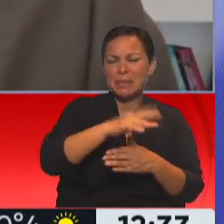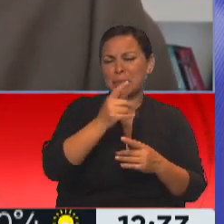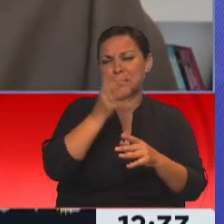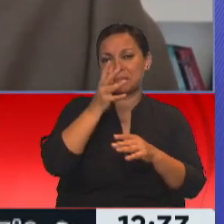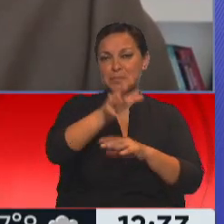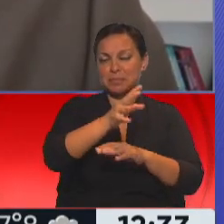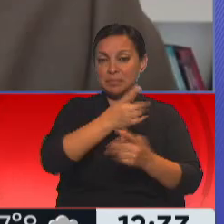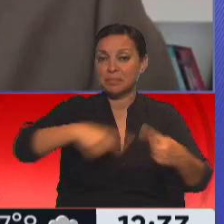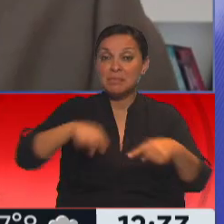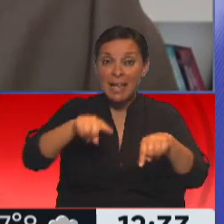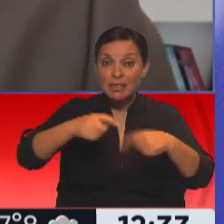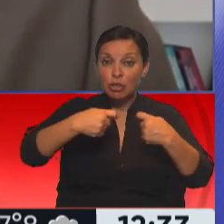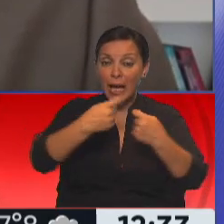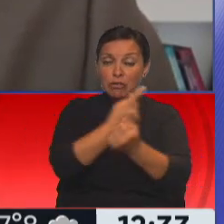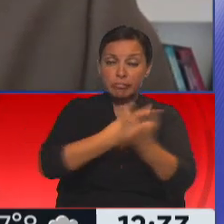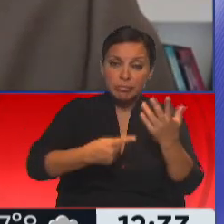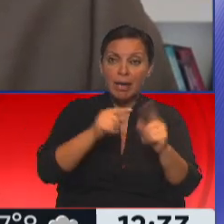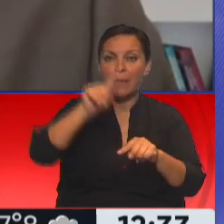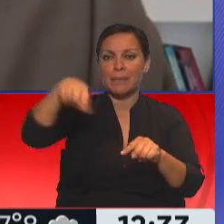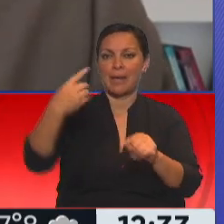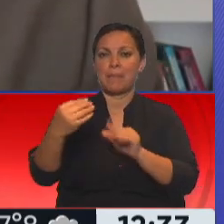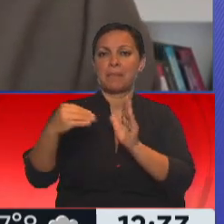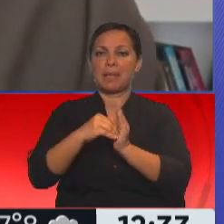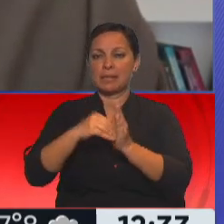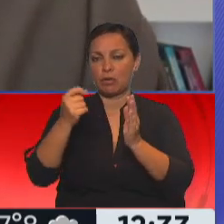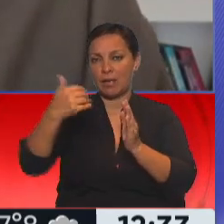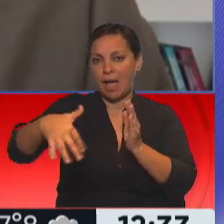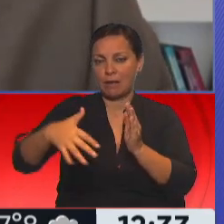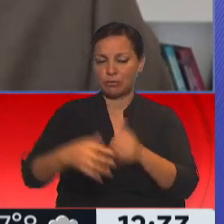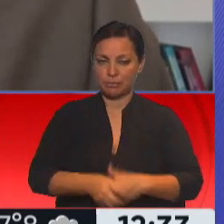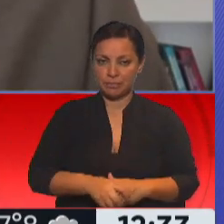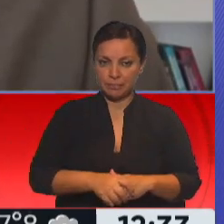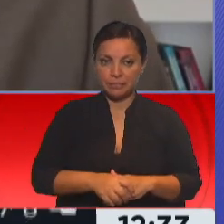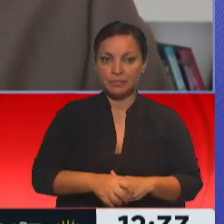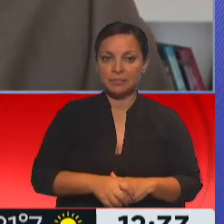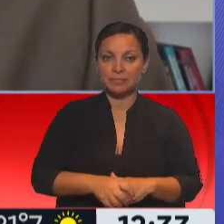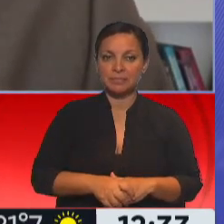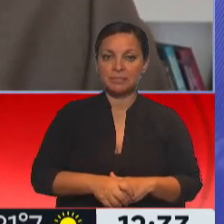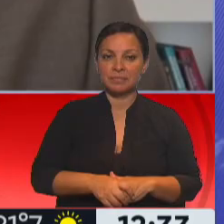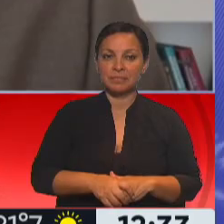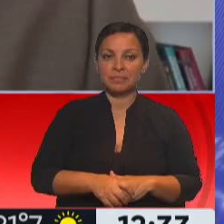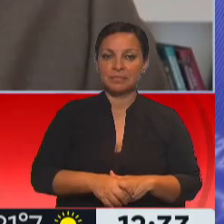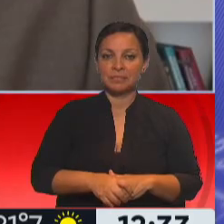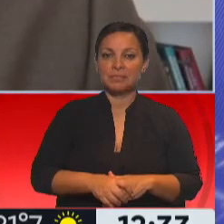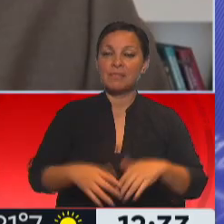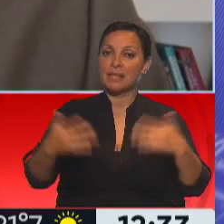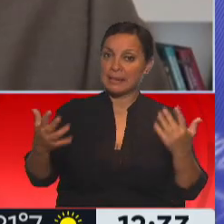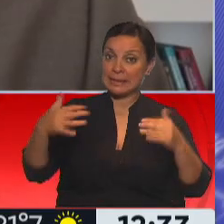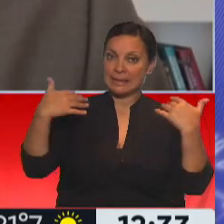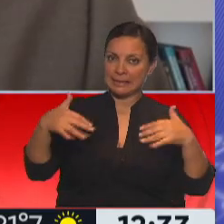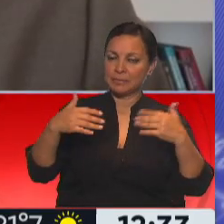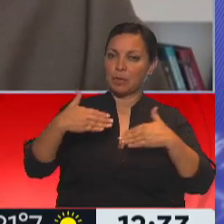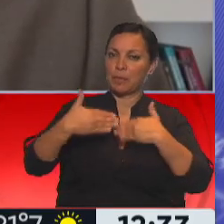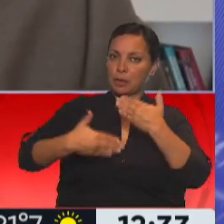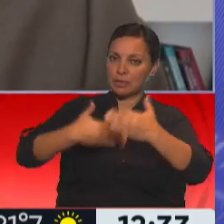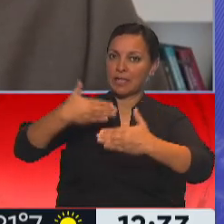lo que hace que la Argentina tengamos precios muy caros en el supermercado. Sí, bueno, es un proceso largo,